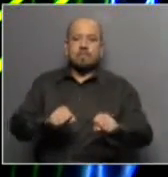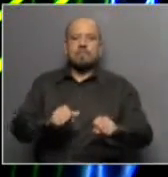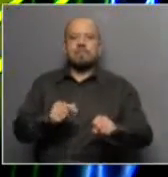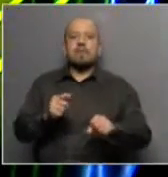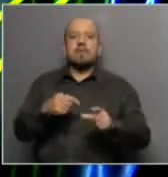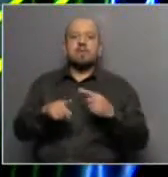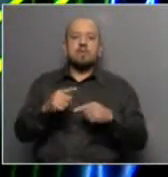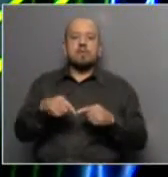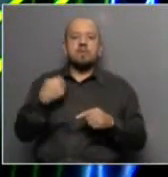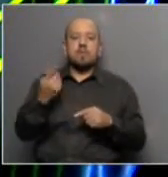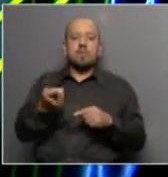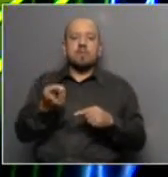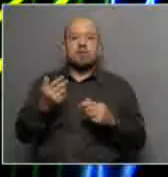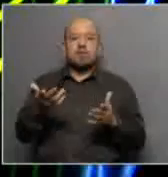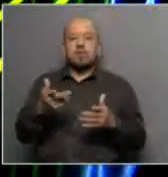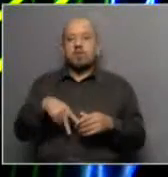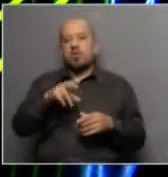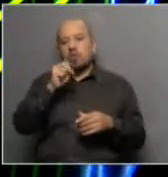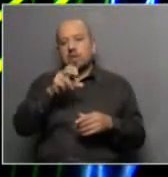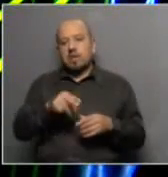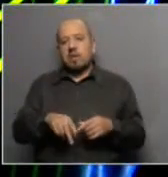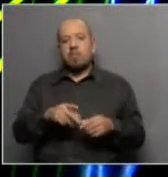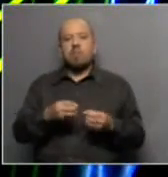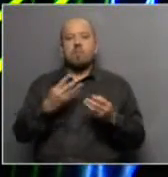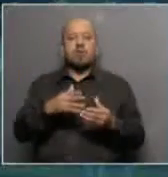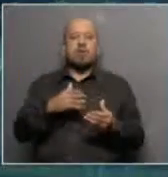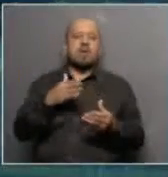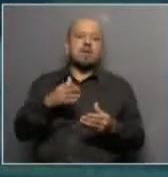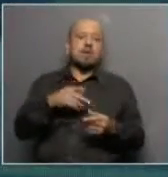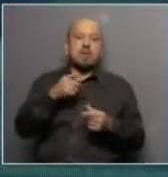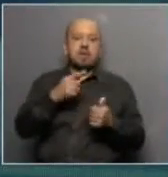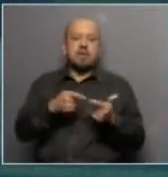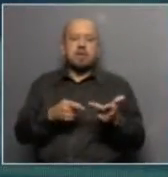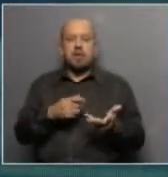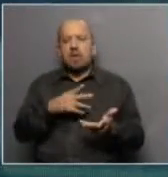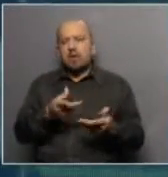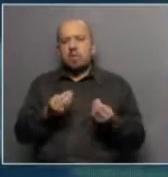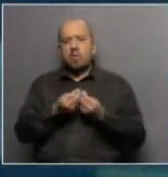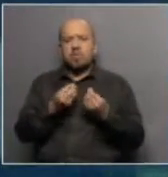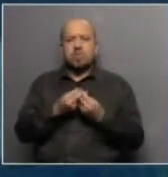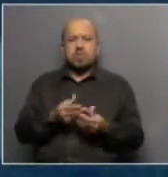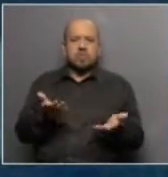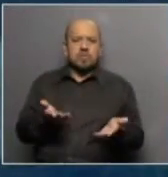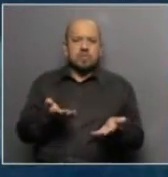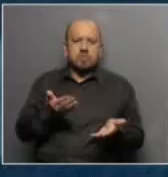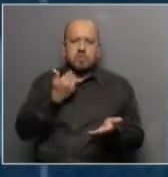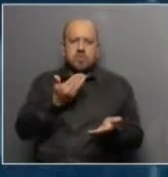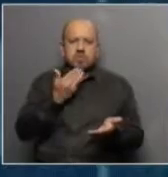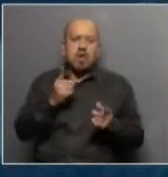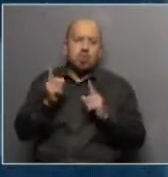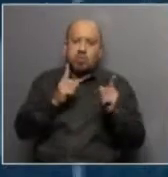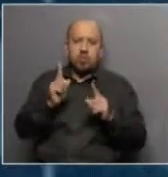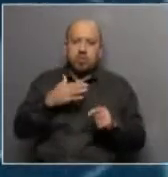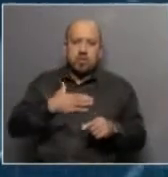después los criticamos porque se metieron en cualquier lado, etcétera, etcétera. Y seguramente muchos televidentes no compartan esto que yo digo, por